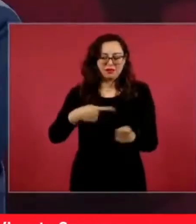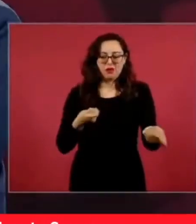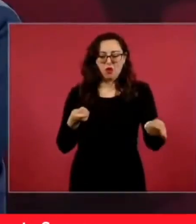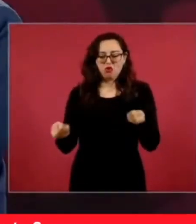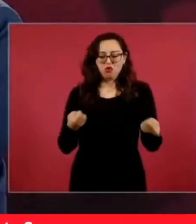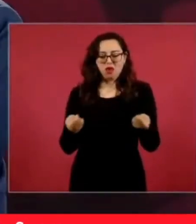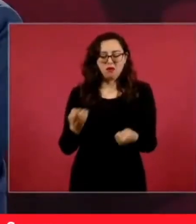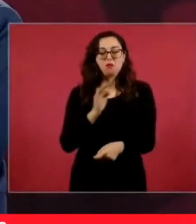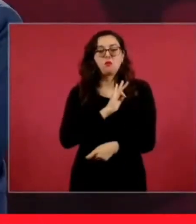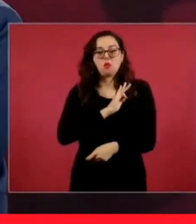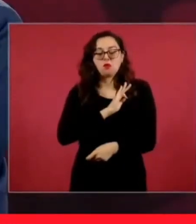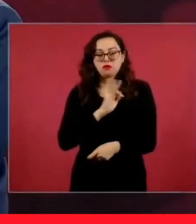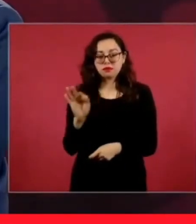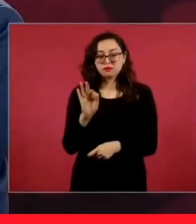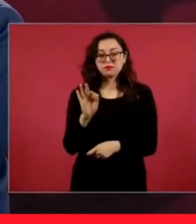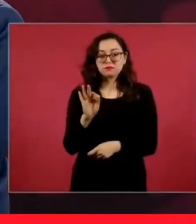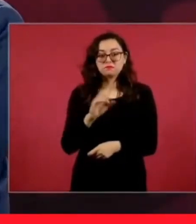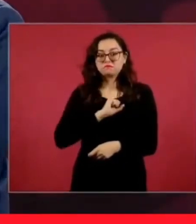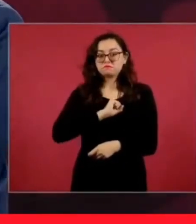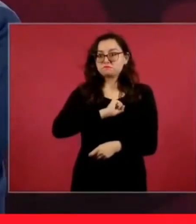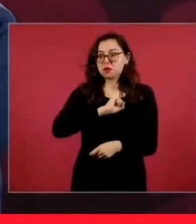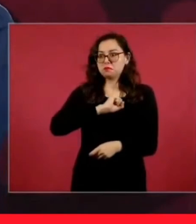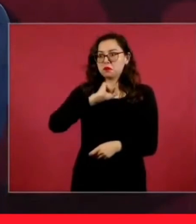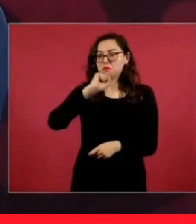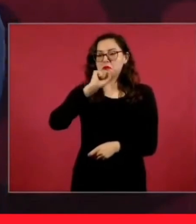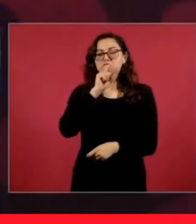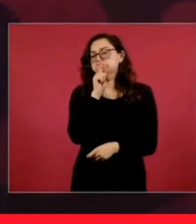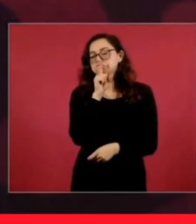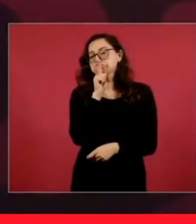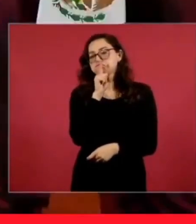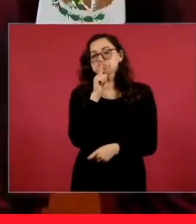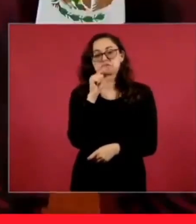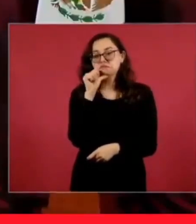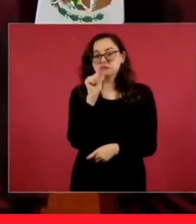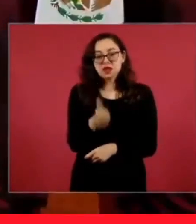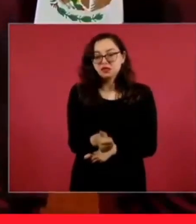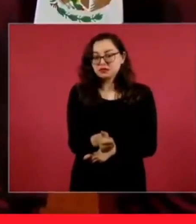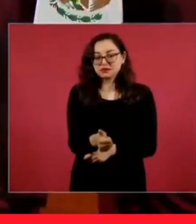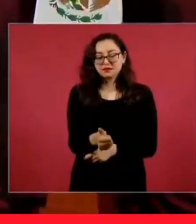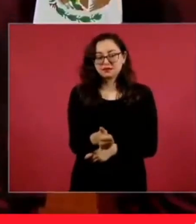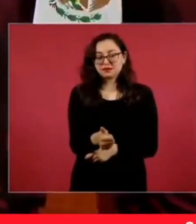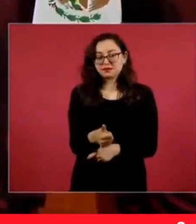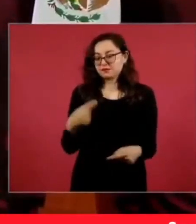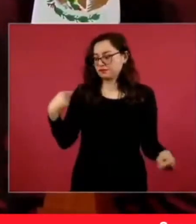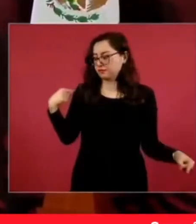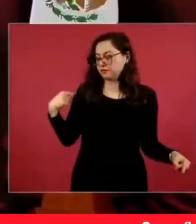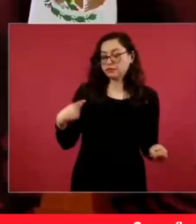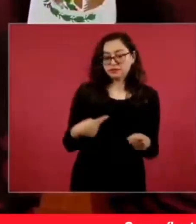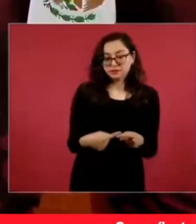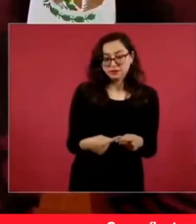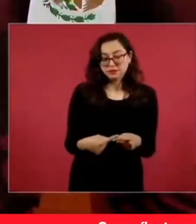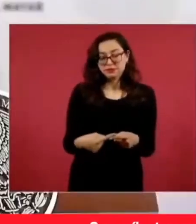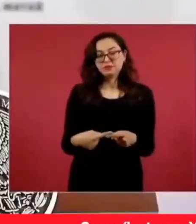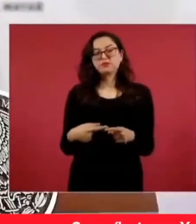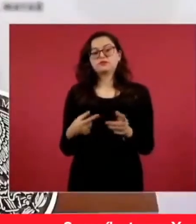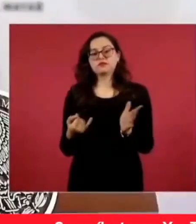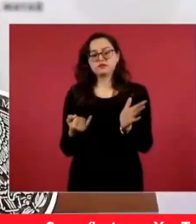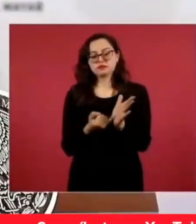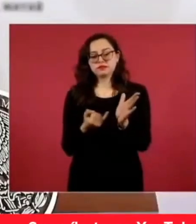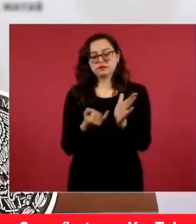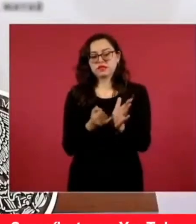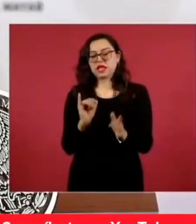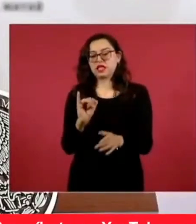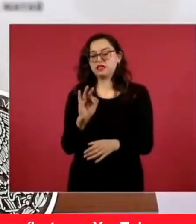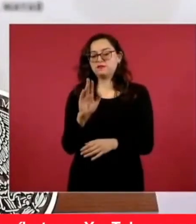de la gasolina, y no ha subido. No solo no ha subido en términos reales, ha bajado.